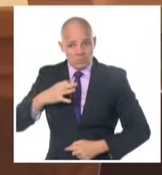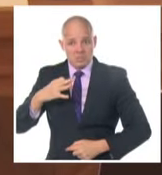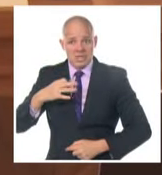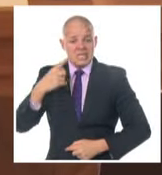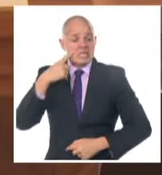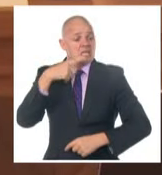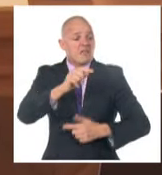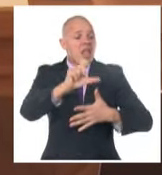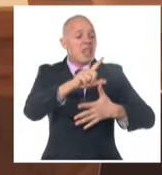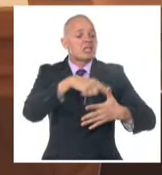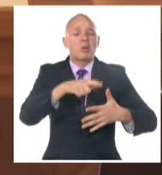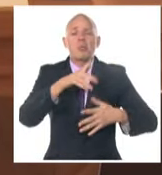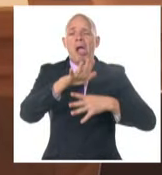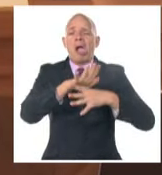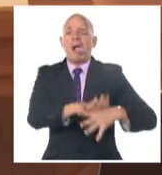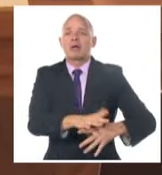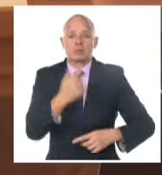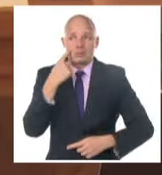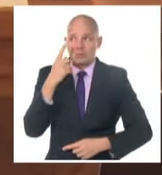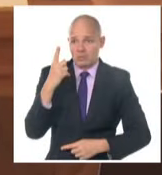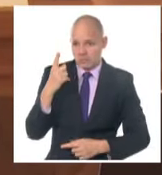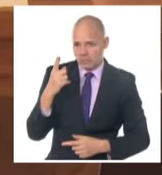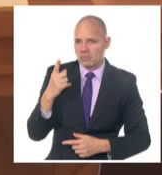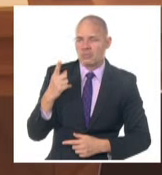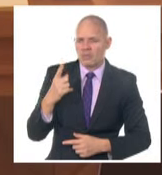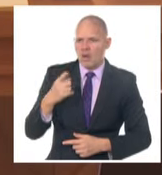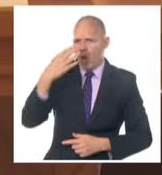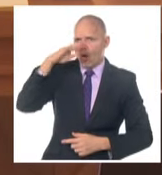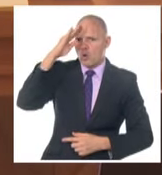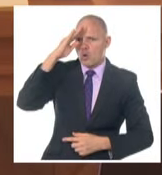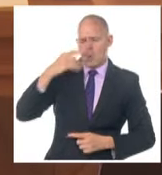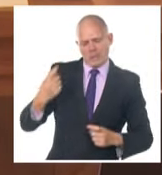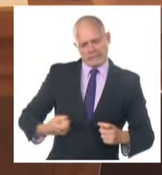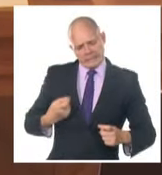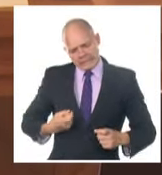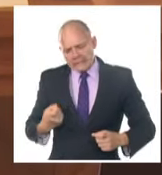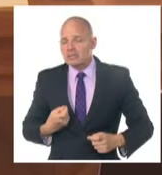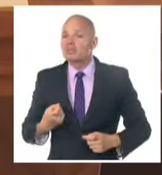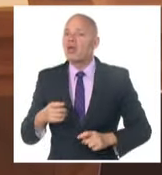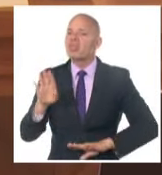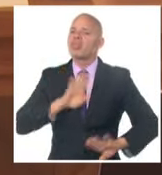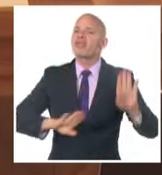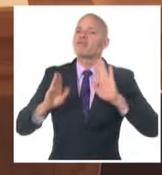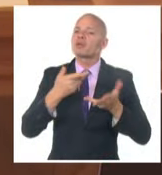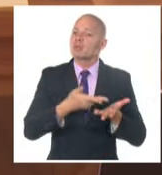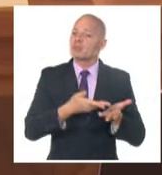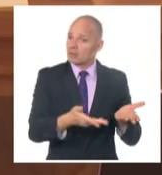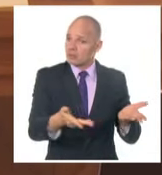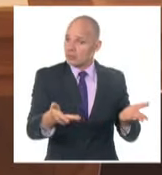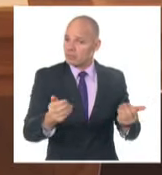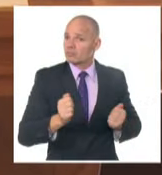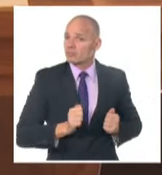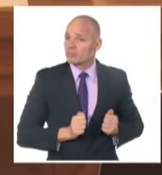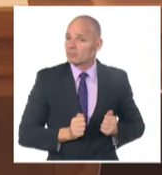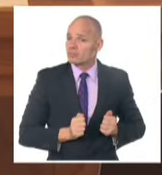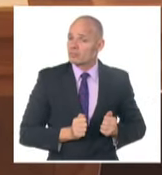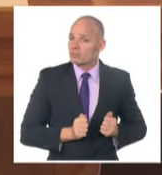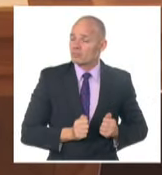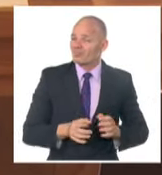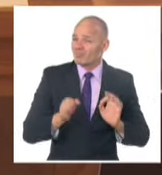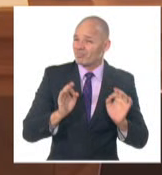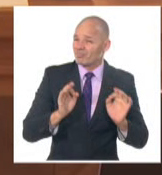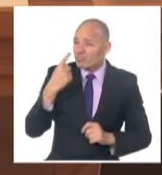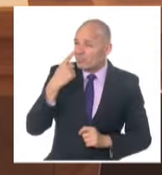pueblos. Reiteramos nuestro firme rechazo a la aplicación de medidas coercitivas